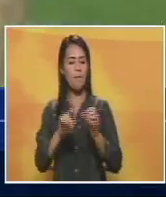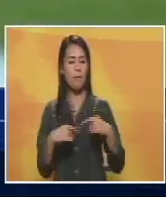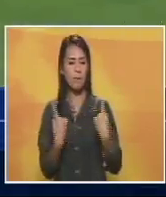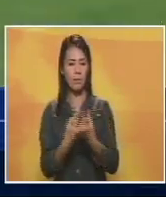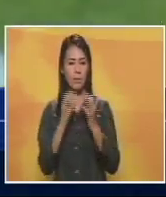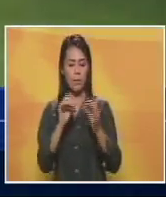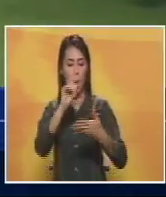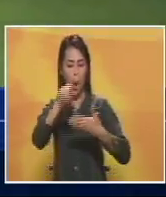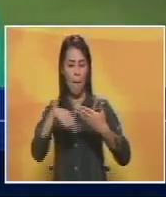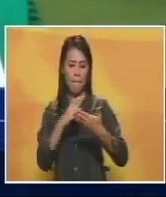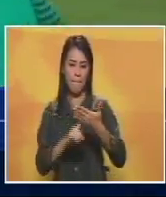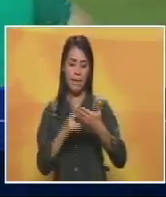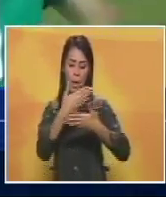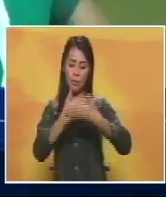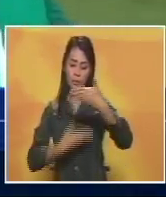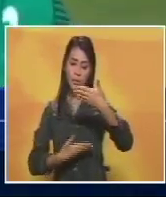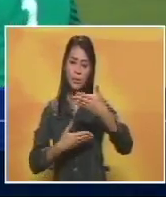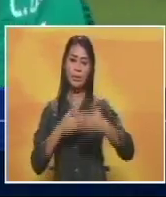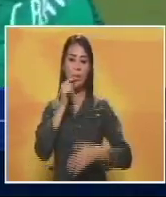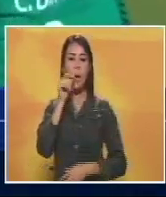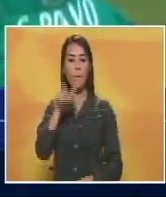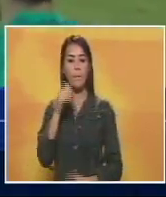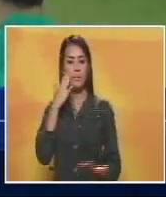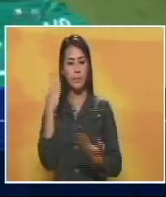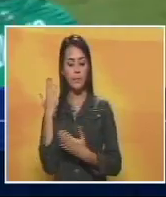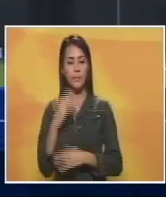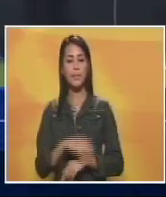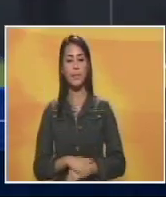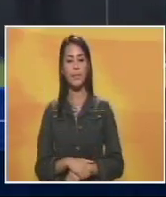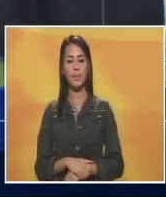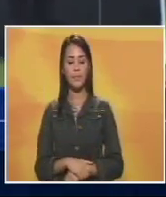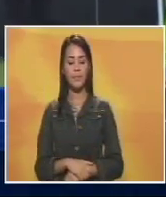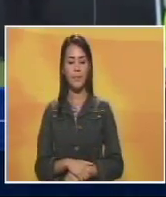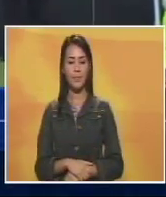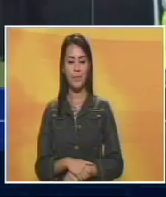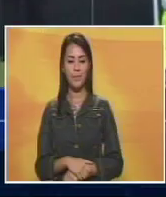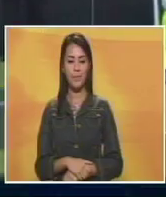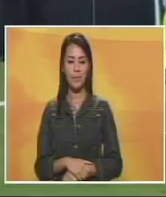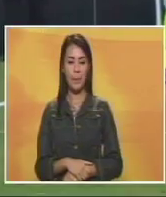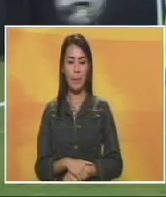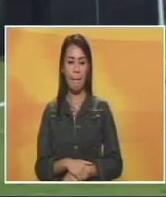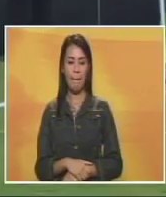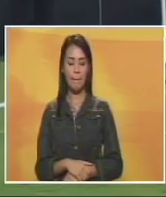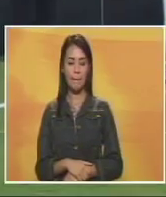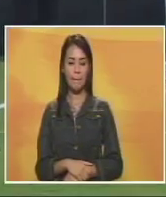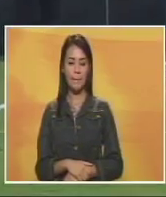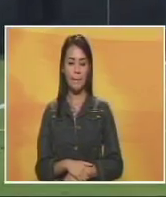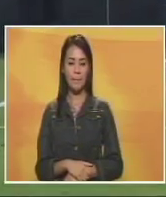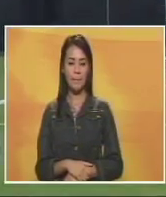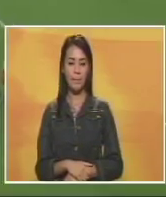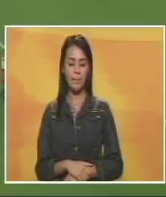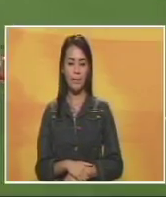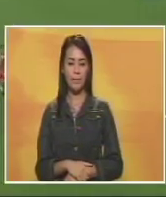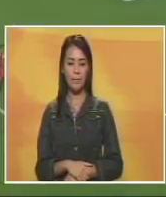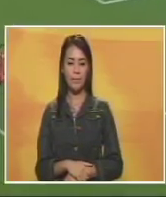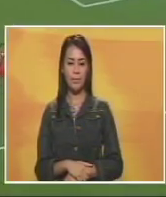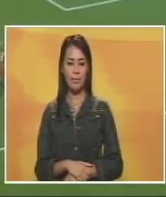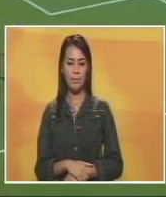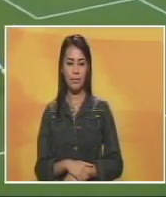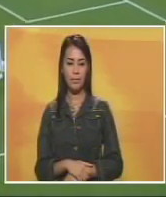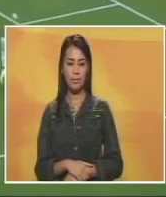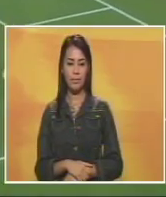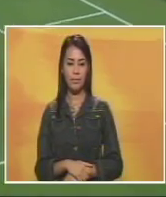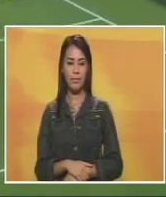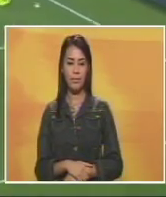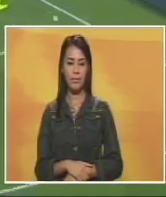Completan la lista la Arena Fonte Nova de Salvador de Bahía y el Allianz Parque del Palmeiras en Sao Paulo.